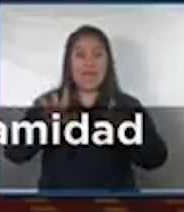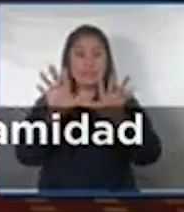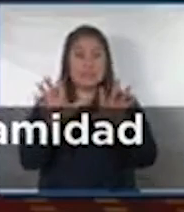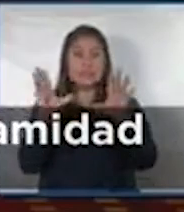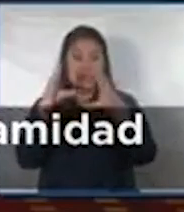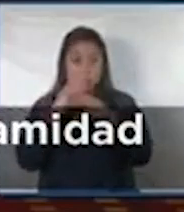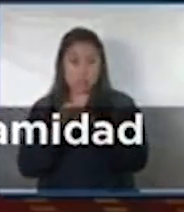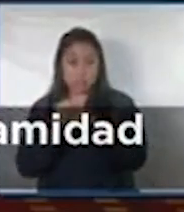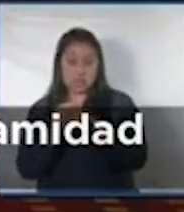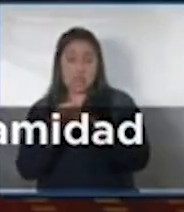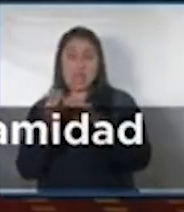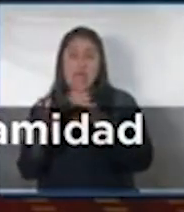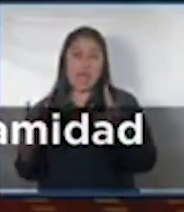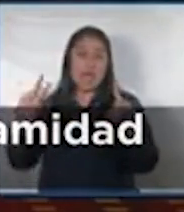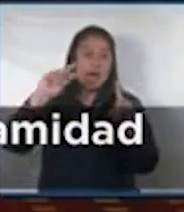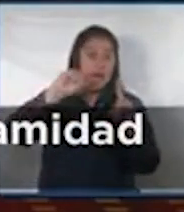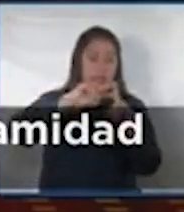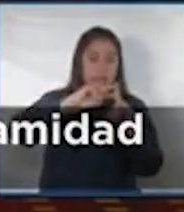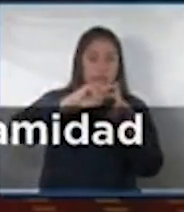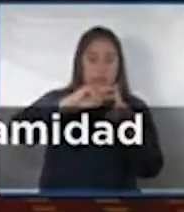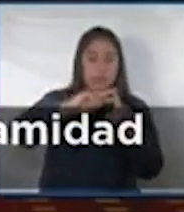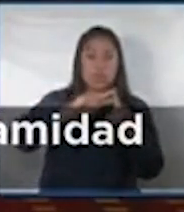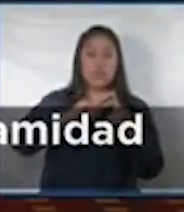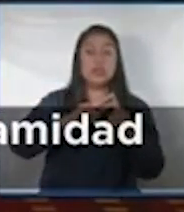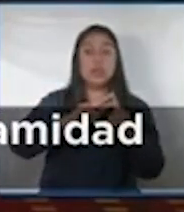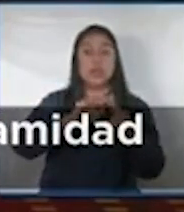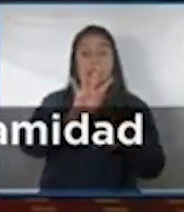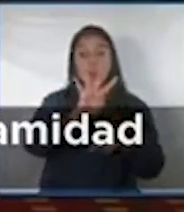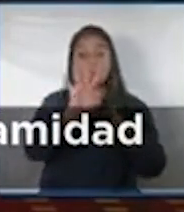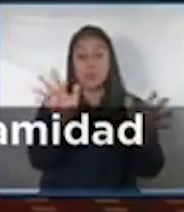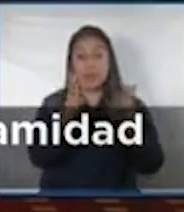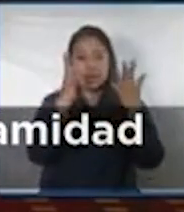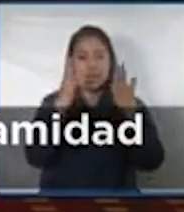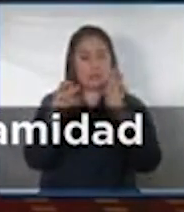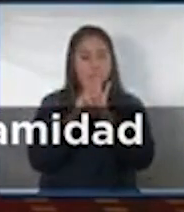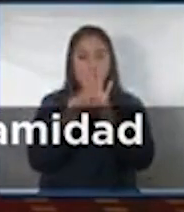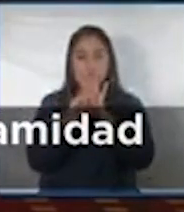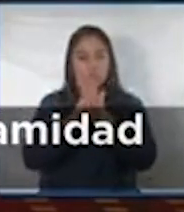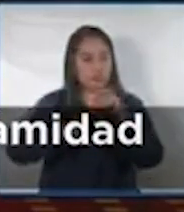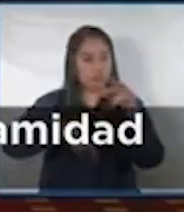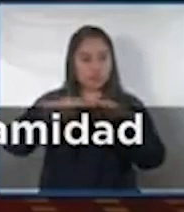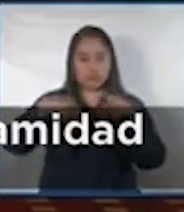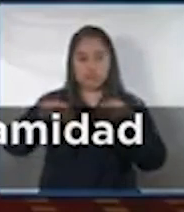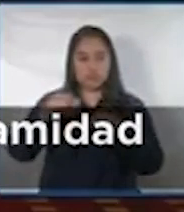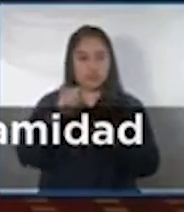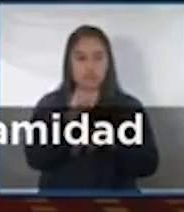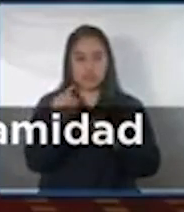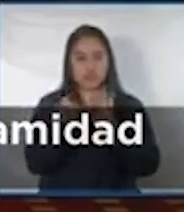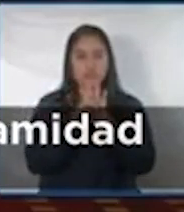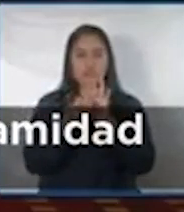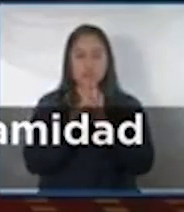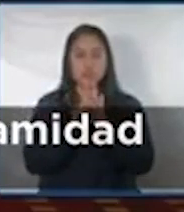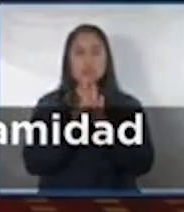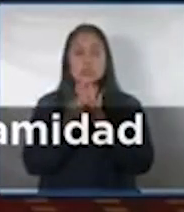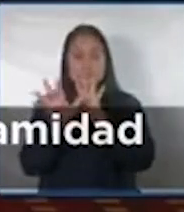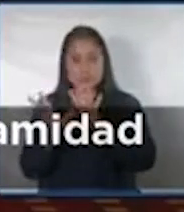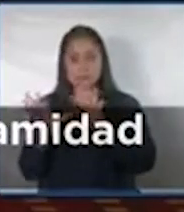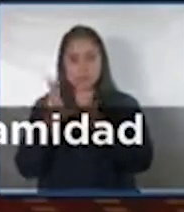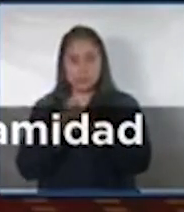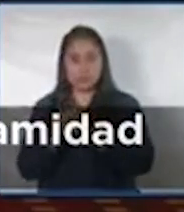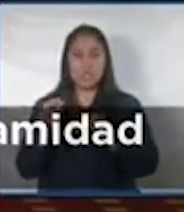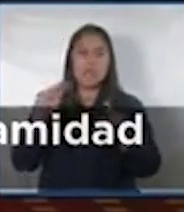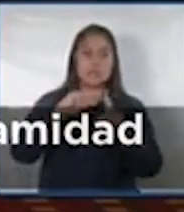día hasta las 4 horas del día siguiente, con las excepciones que quedarán establecidas a partir de